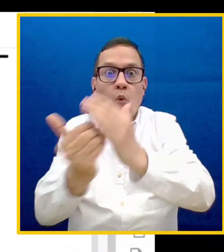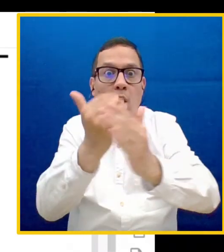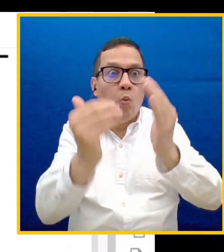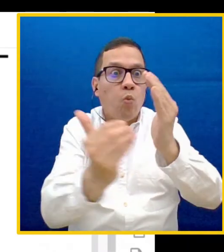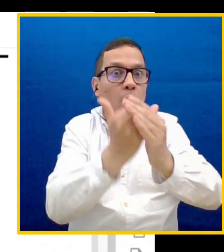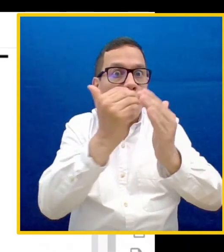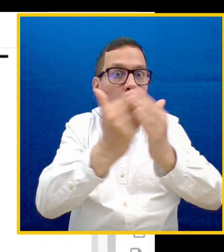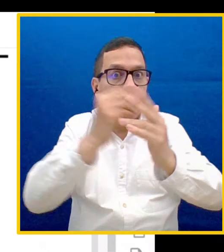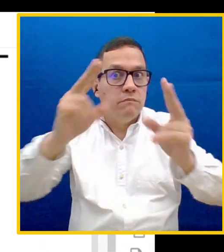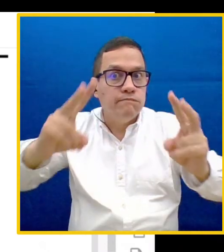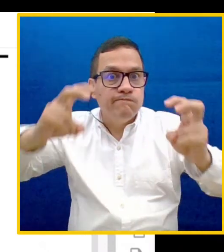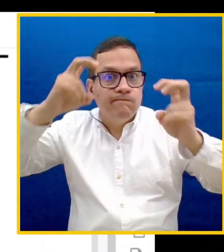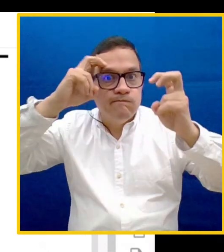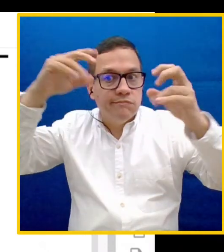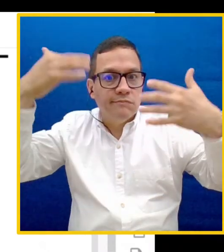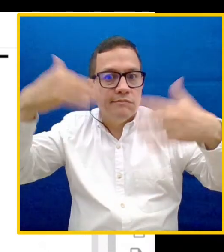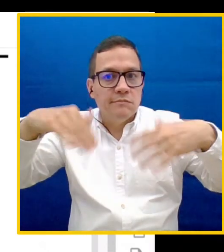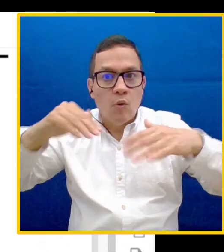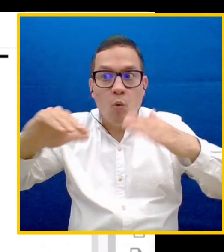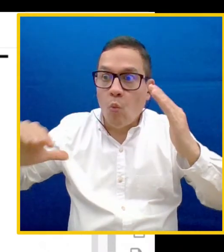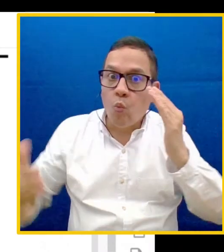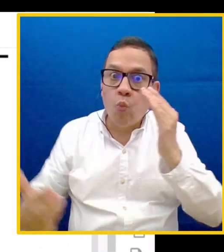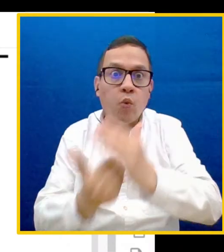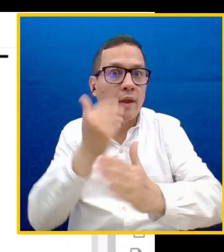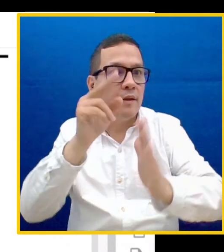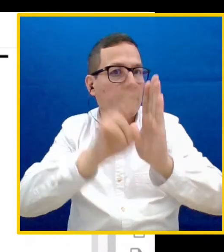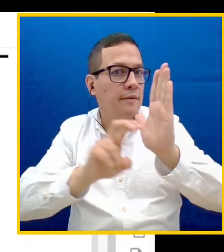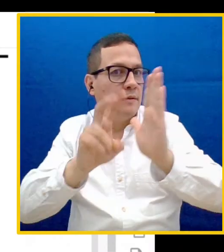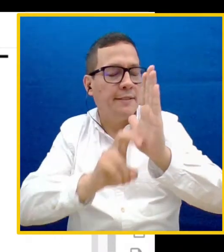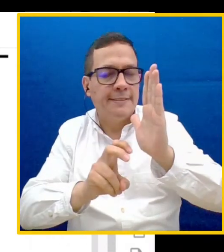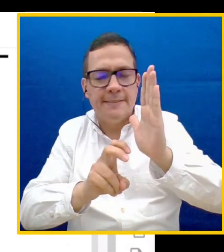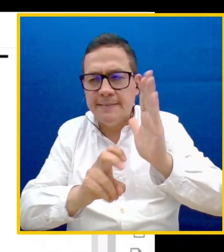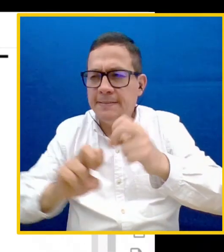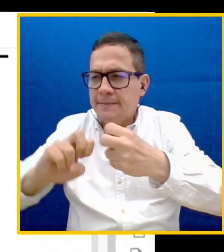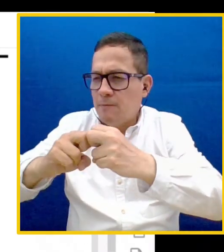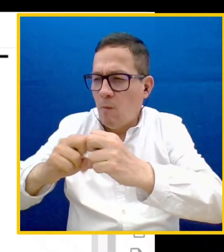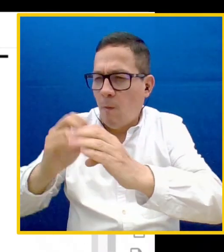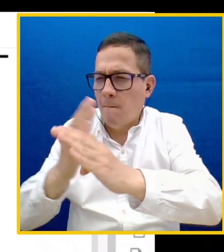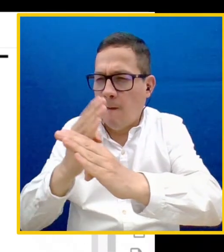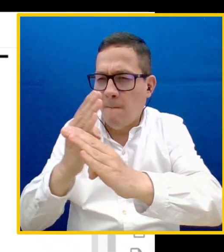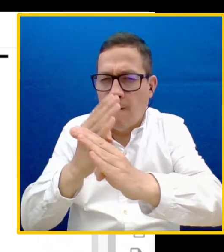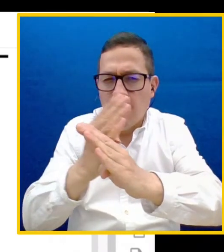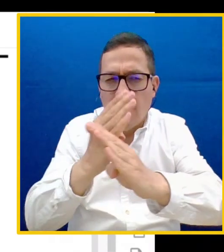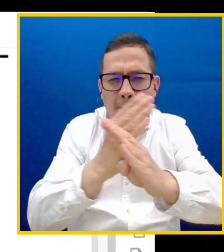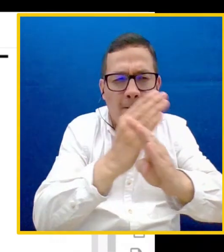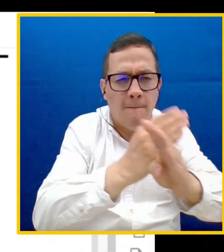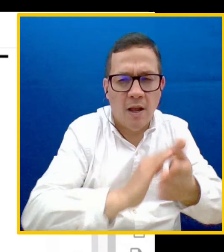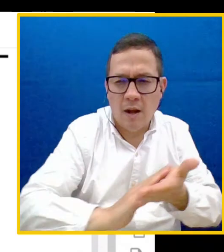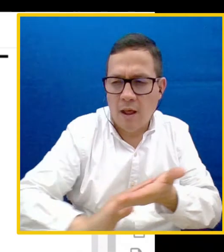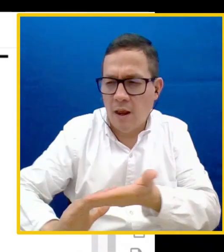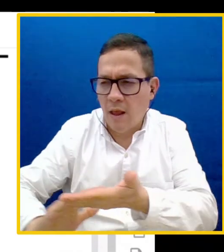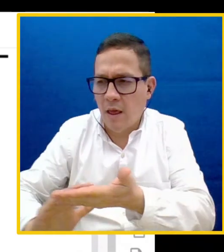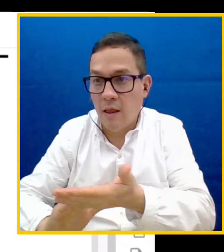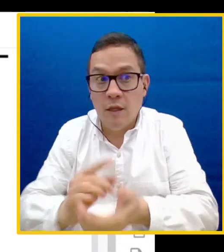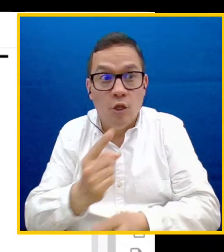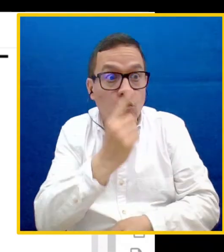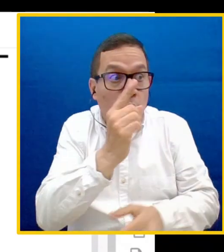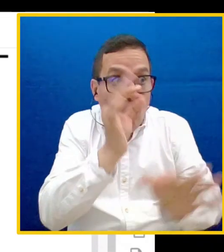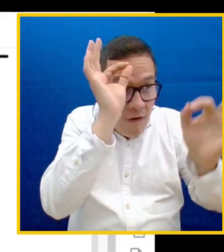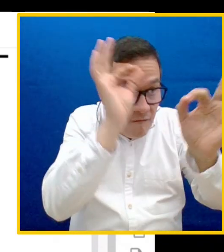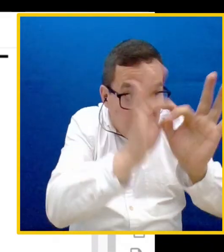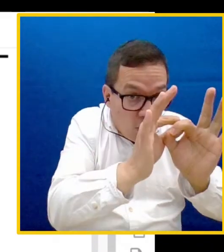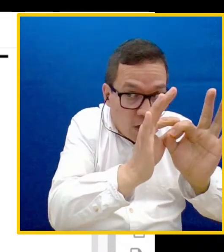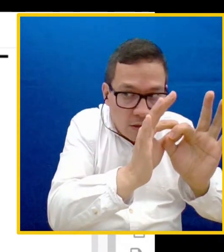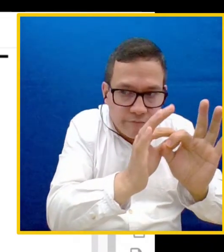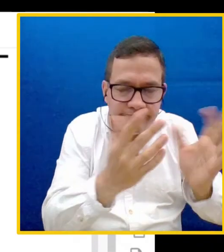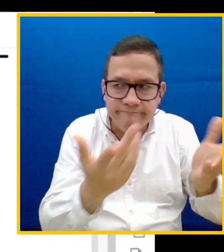conocimientos, la formulación de nuevas teorías y el zanjar problemas que empleando un solo enfoque quedarían sin